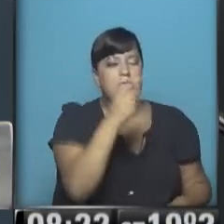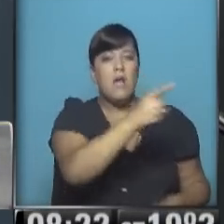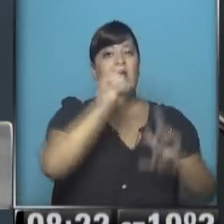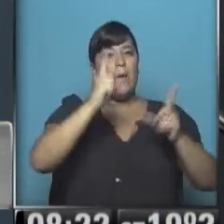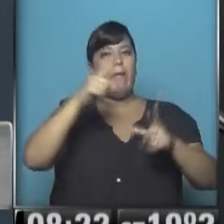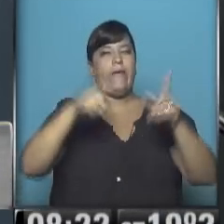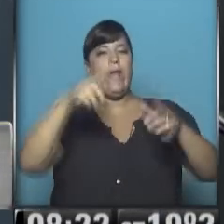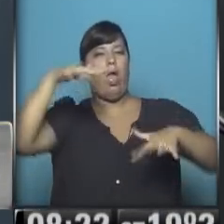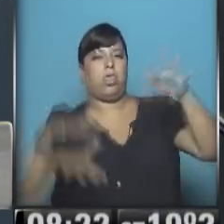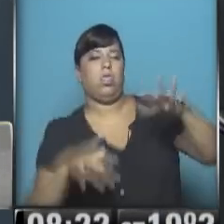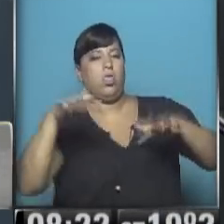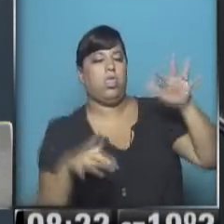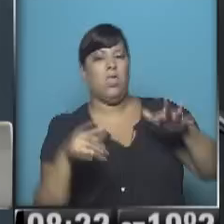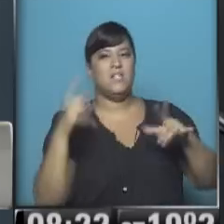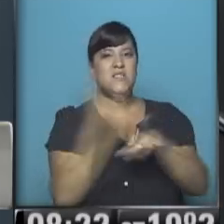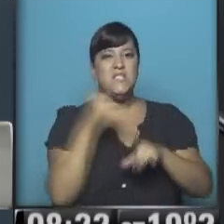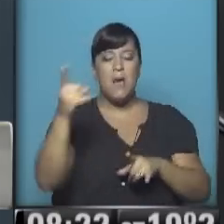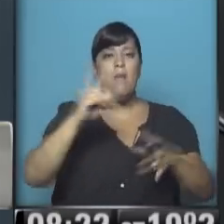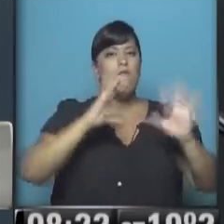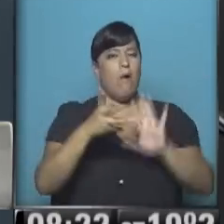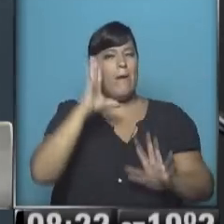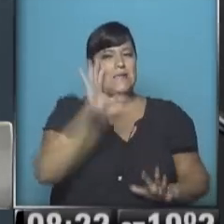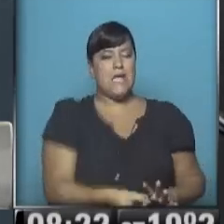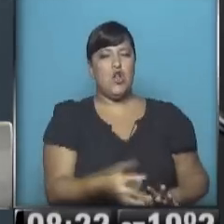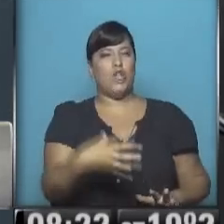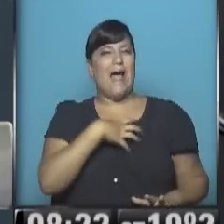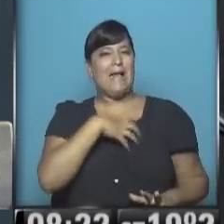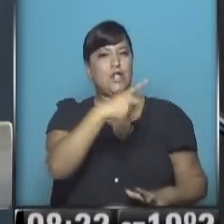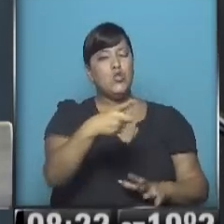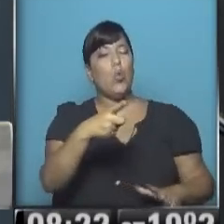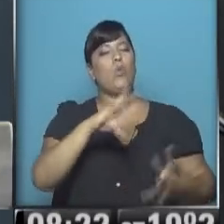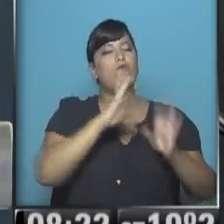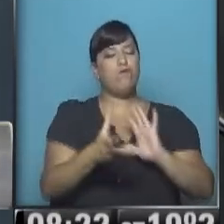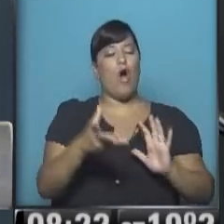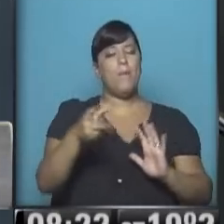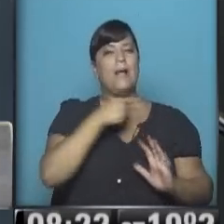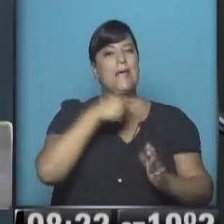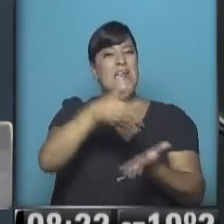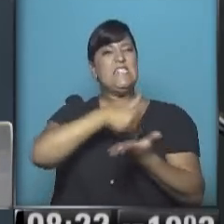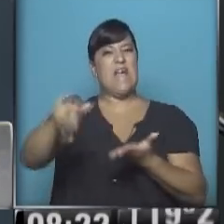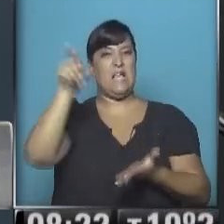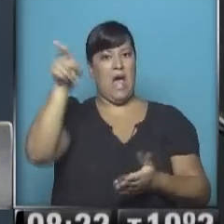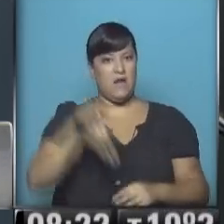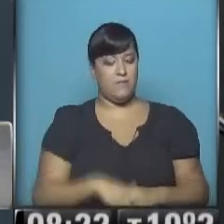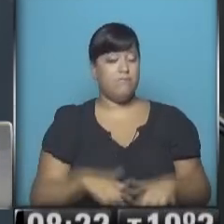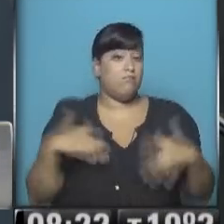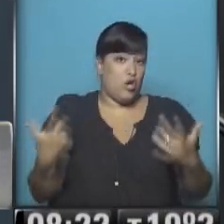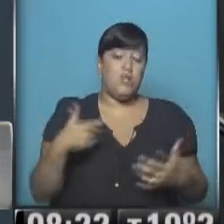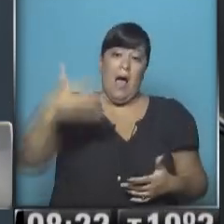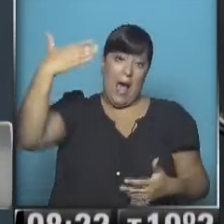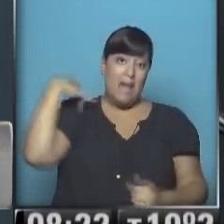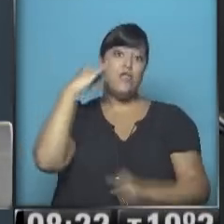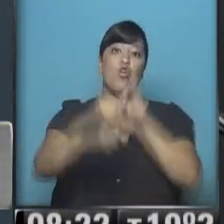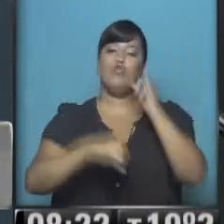desestabilización permanente en una Clara actitud golpista cuando oportunamente transmití que había